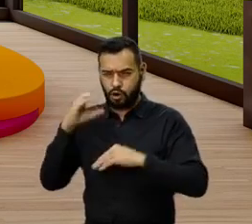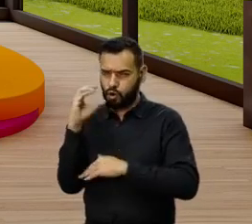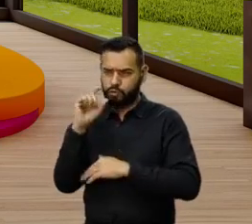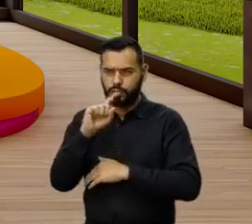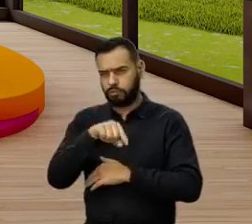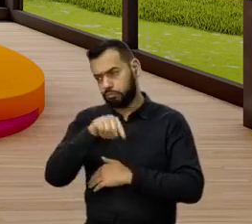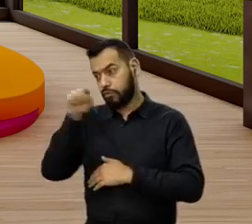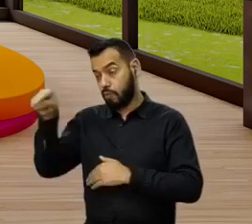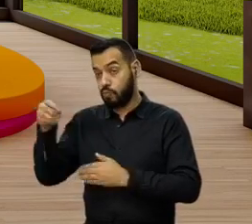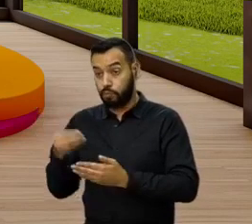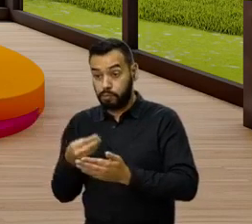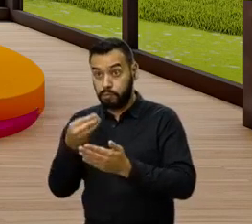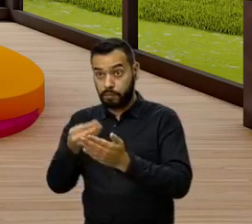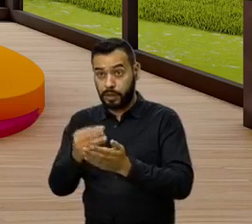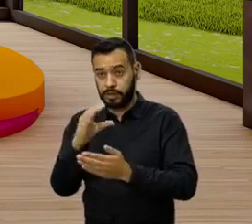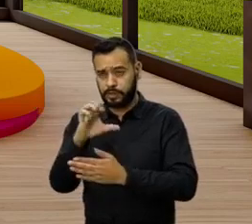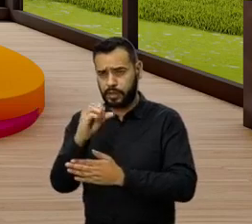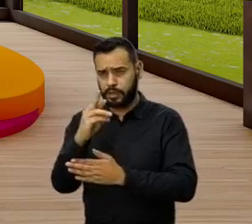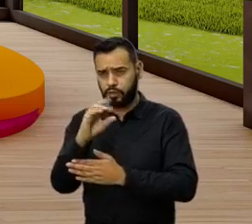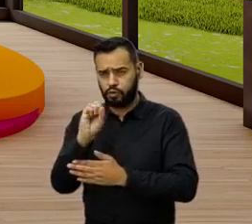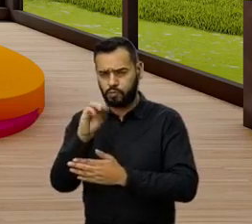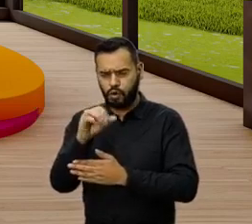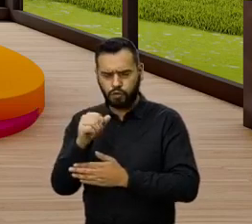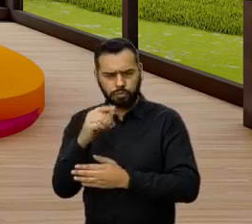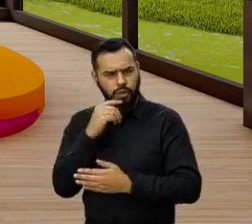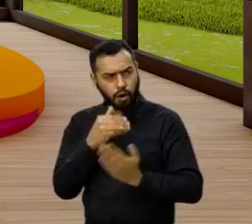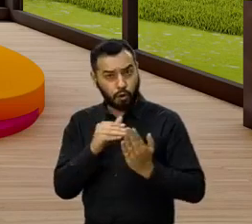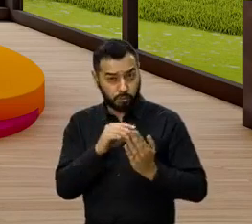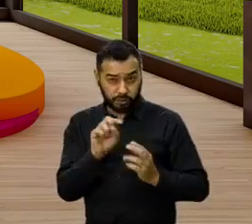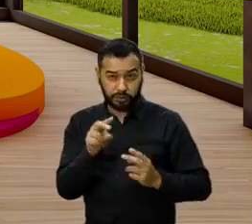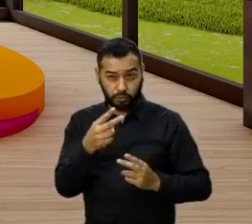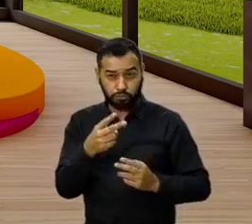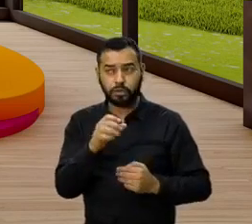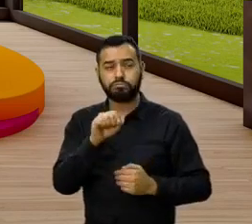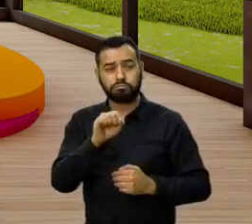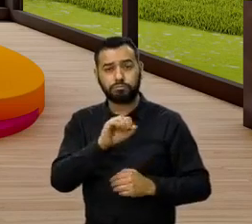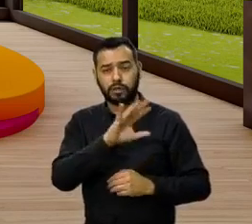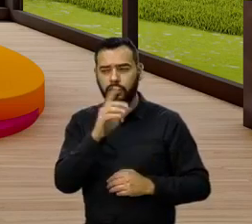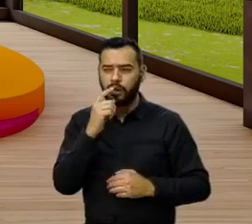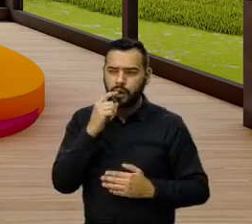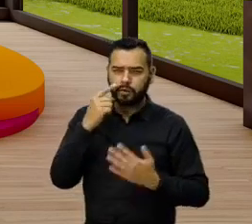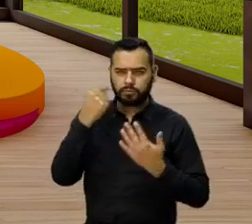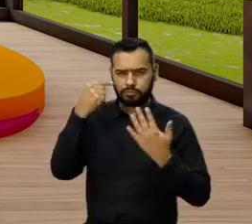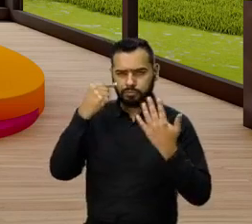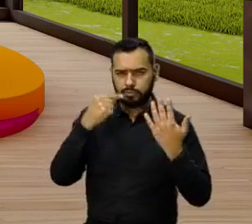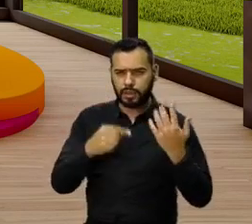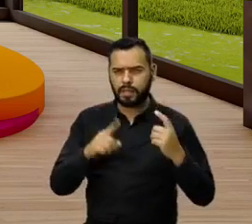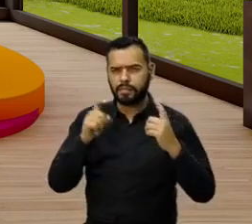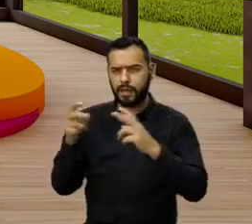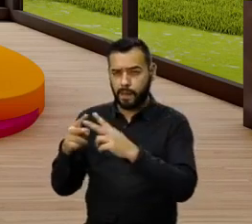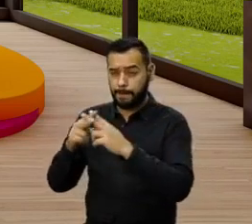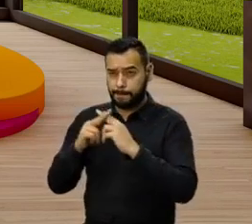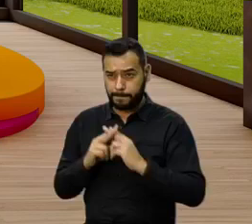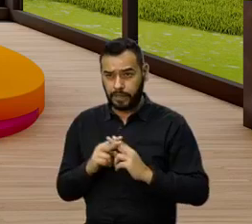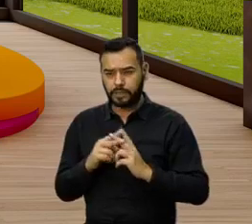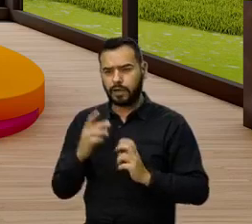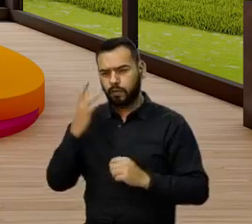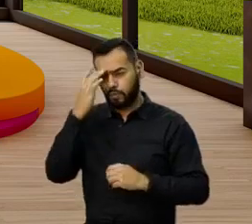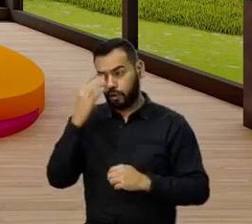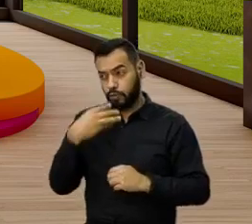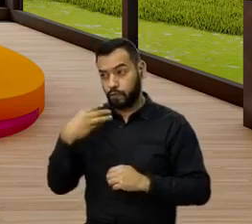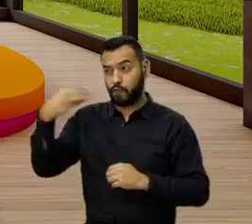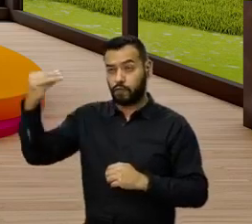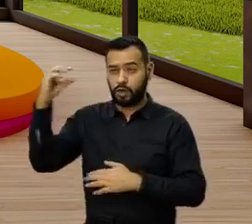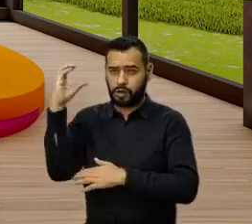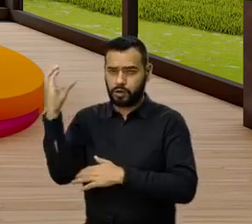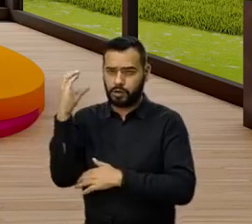puedo invertir en cedro monti claro que sí también lo puedes hacer aquí tendríamos que revisar el tema como tal del crédito porque si estás fuera